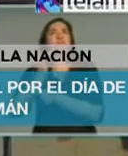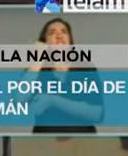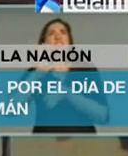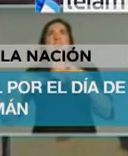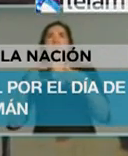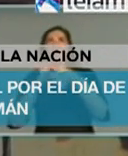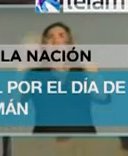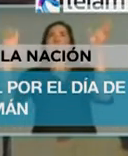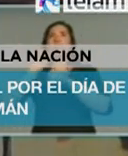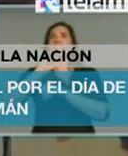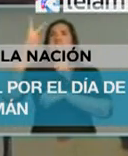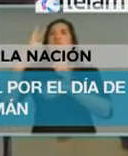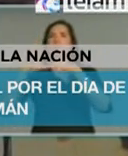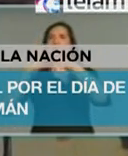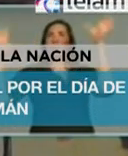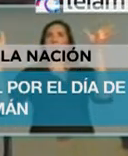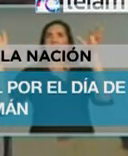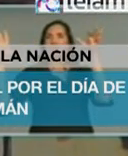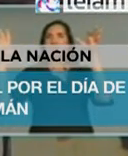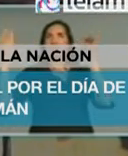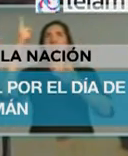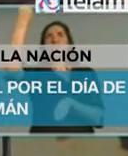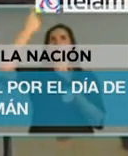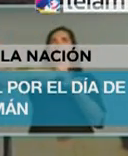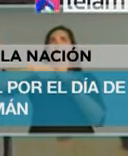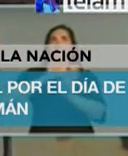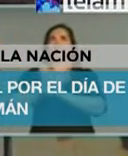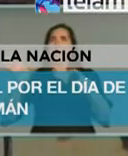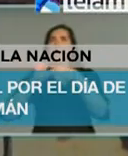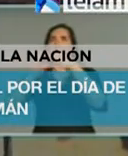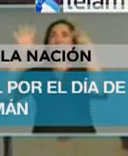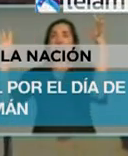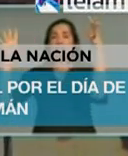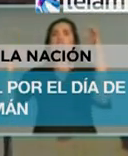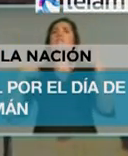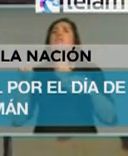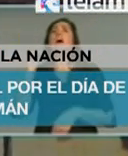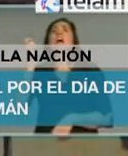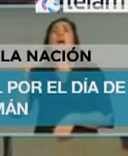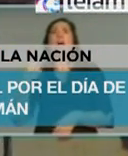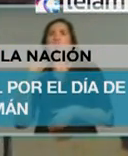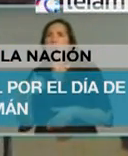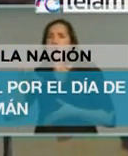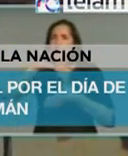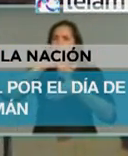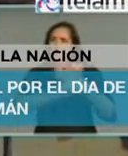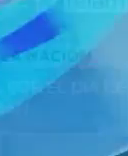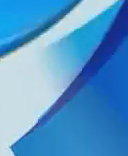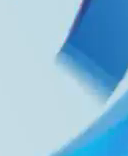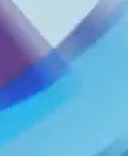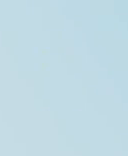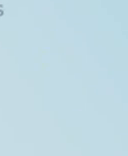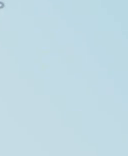y saber que además lo tenemos que hacer junto a nuestros hermanos de la América del Sur.